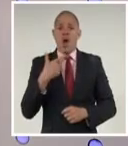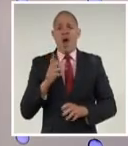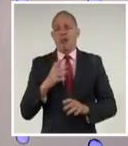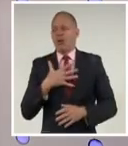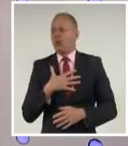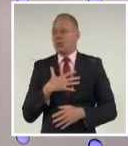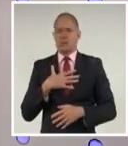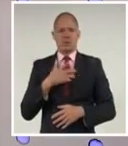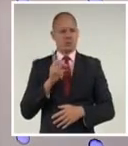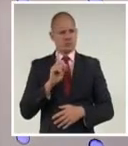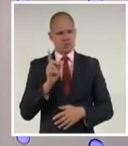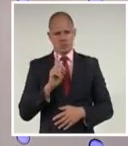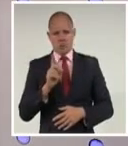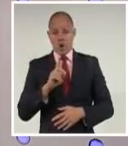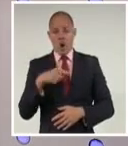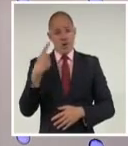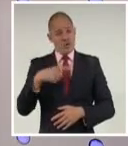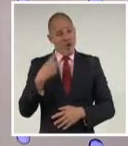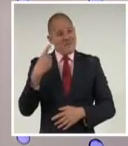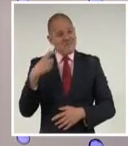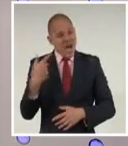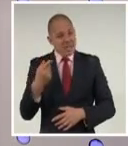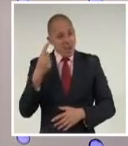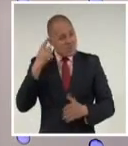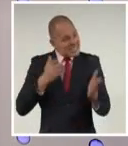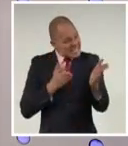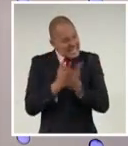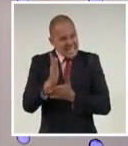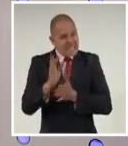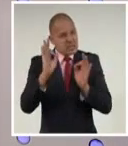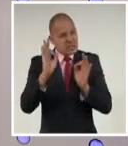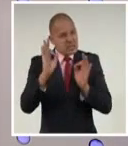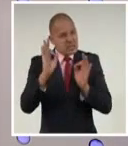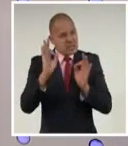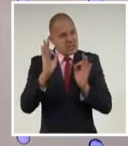He ahí el más grande y verdadero peligro del futuro de este país. Buenas noches.